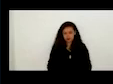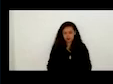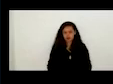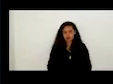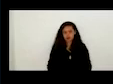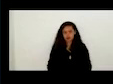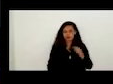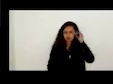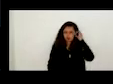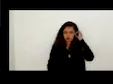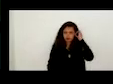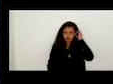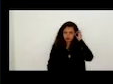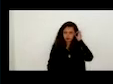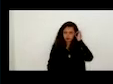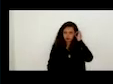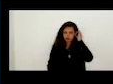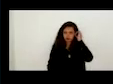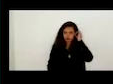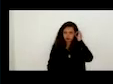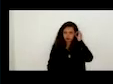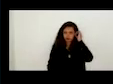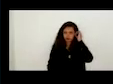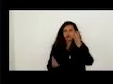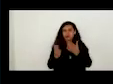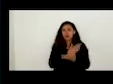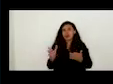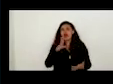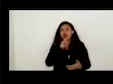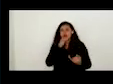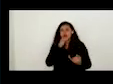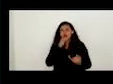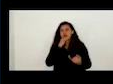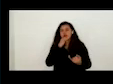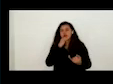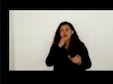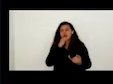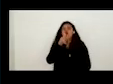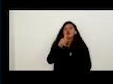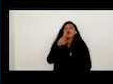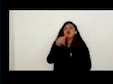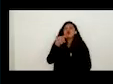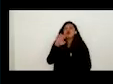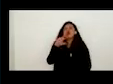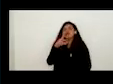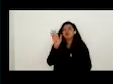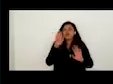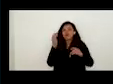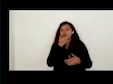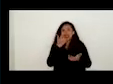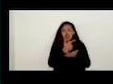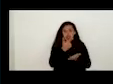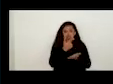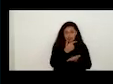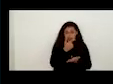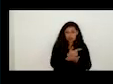Por otro lado, tenemos que estas mismas proteínas las vamos a encontrar, perdón, las grasas, las vamos a encontrar en los